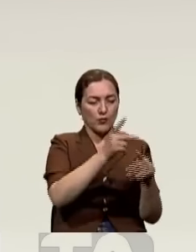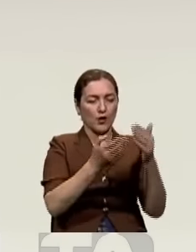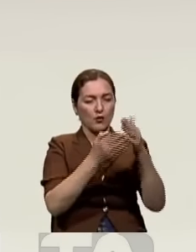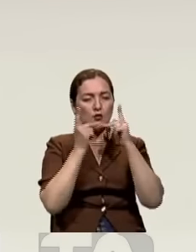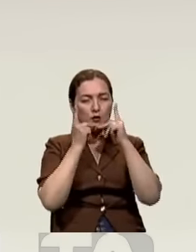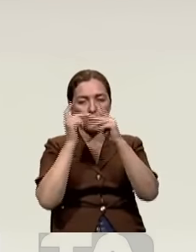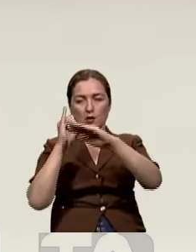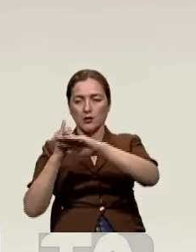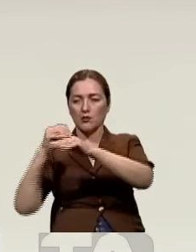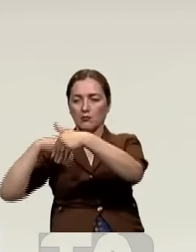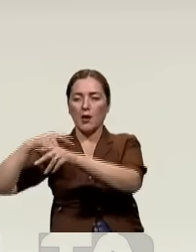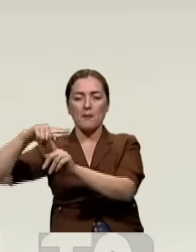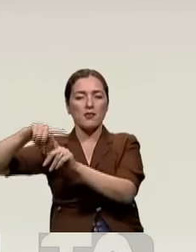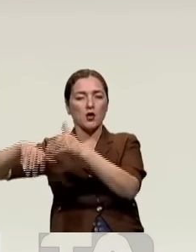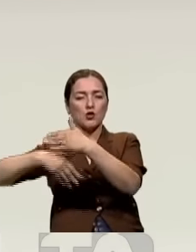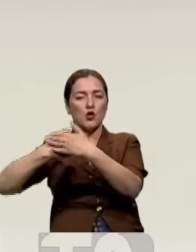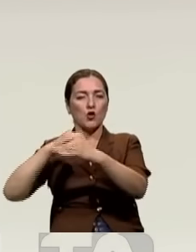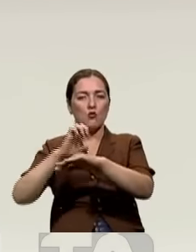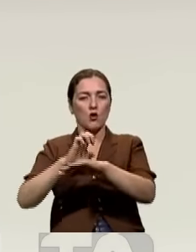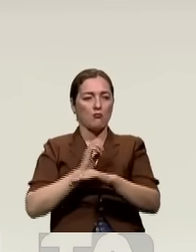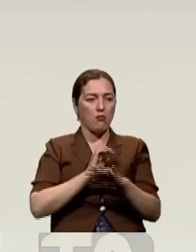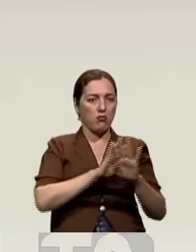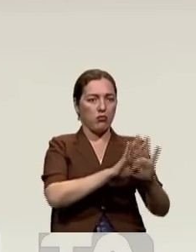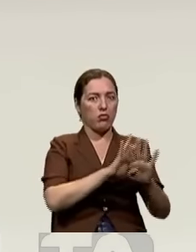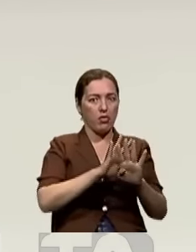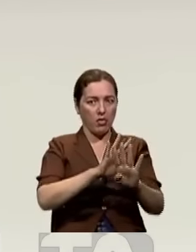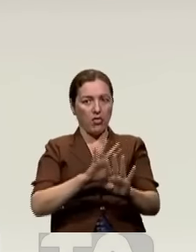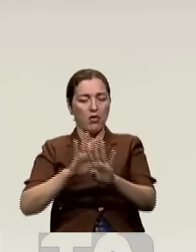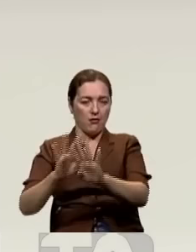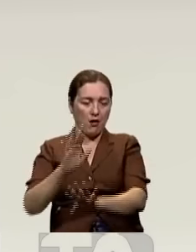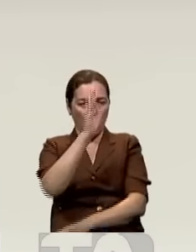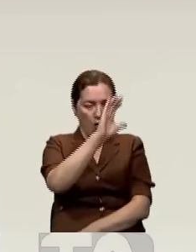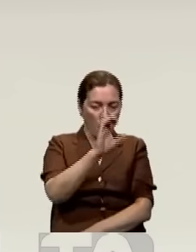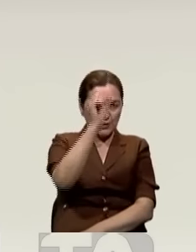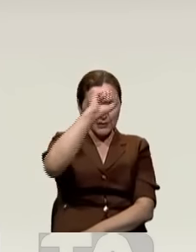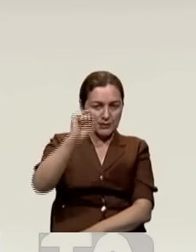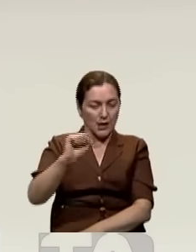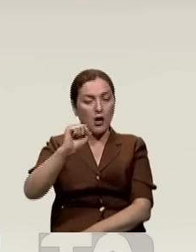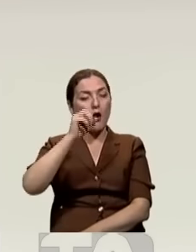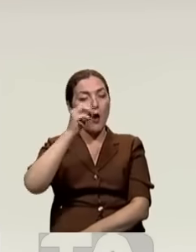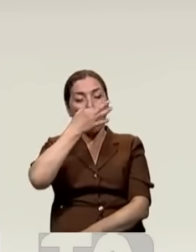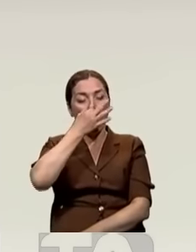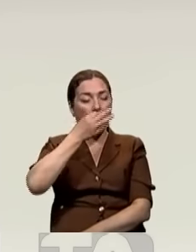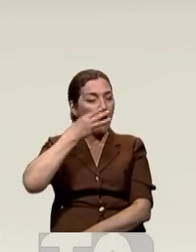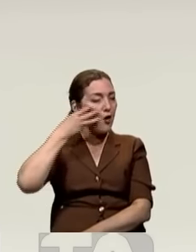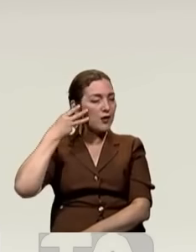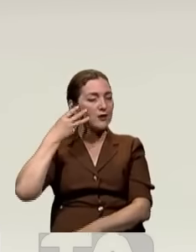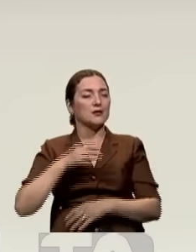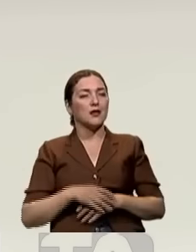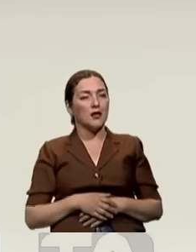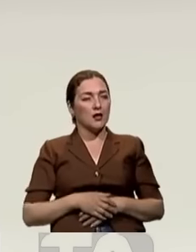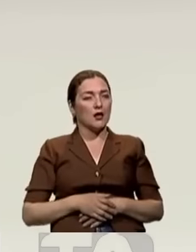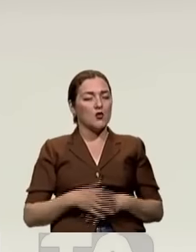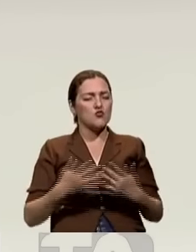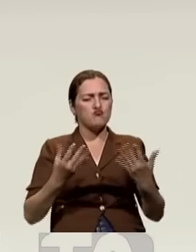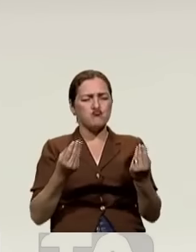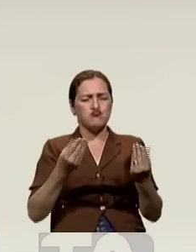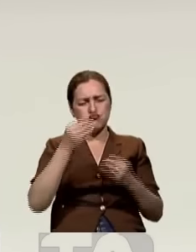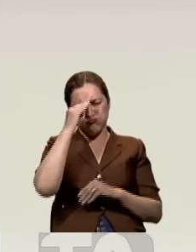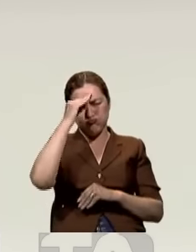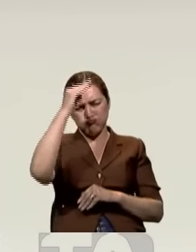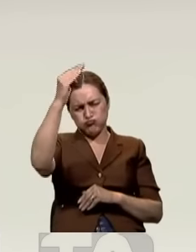y cementerios del país. Vamos a tener 8.288 policías en los ejes viales, carreteras y